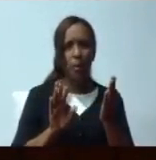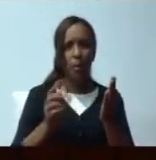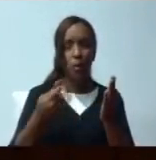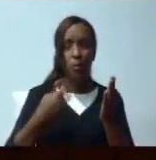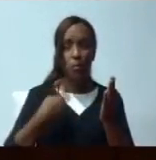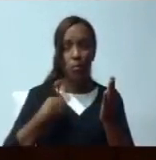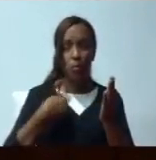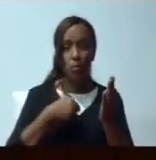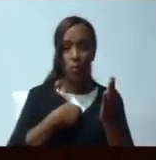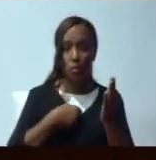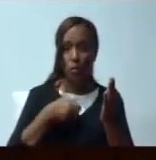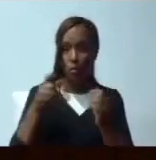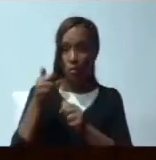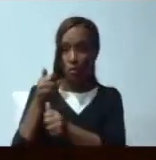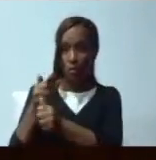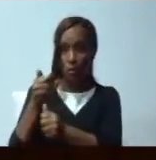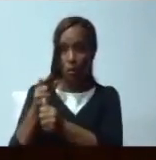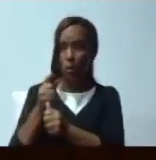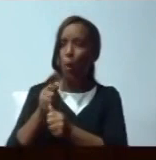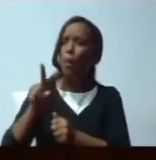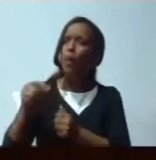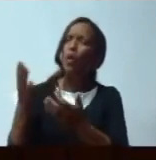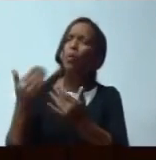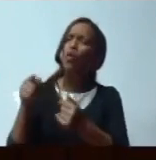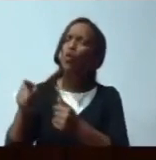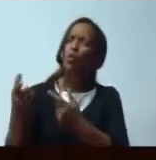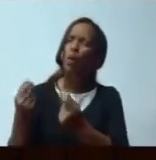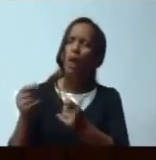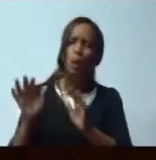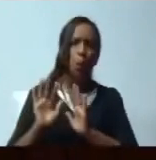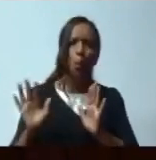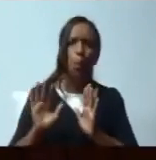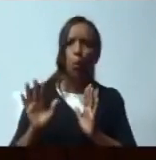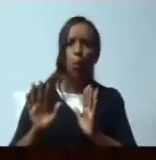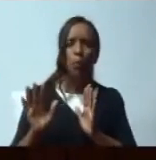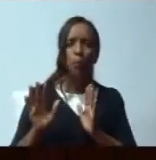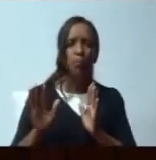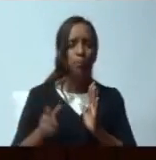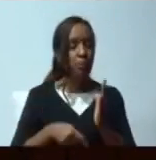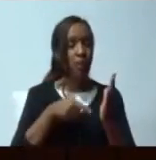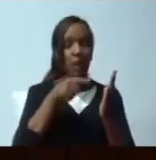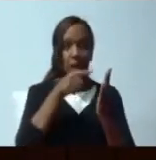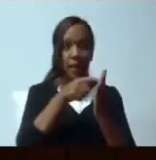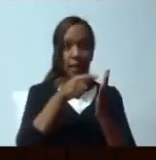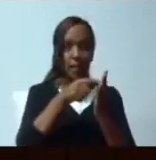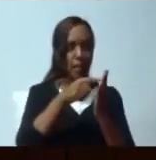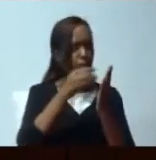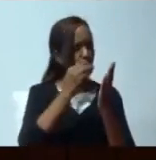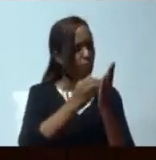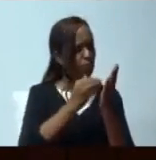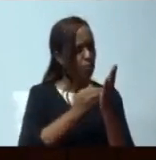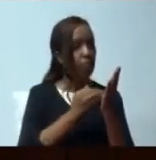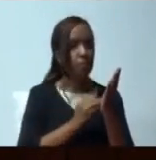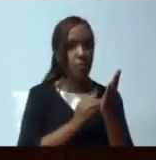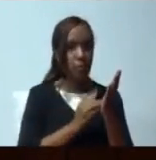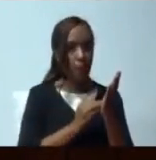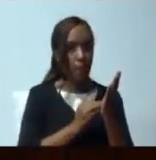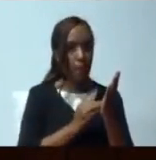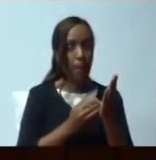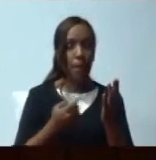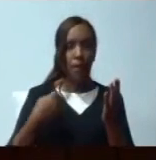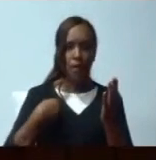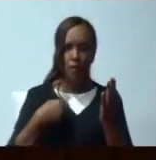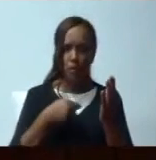de 3 semanas conociendo este proyecto, detectó ninguna irregularidad que no fuera, que fuera de